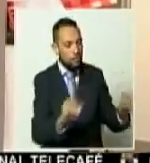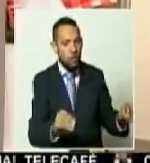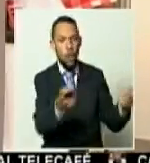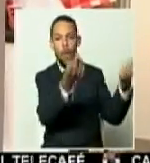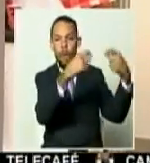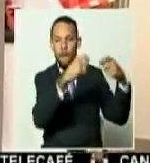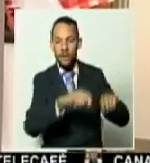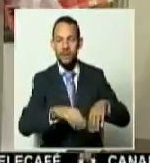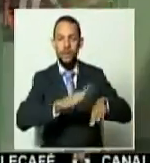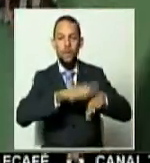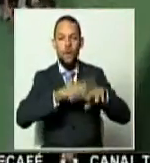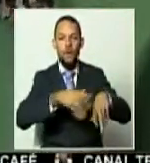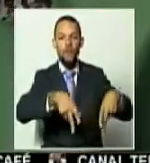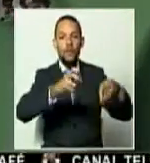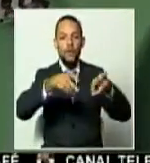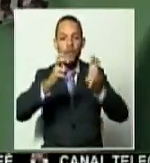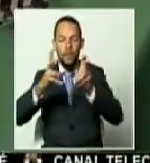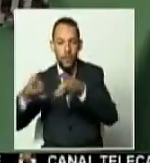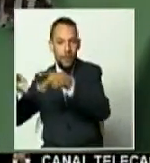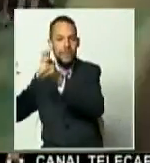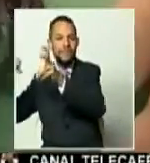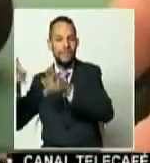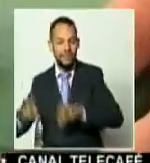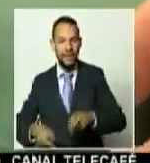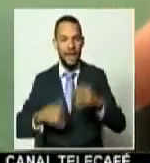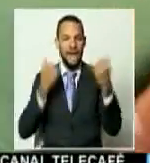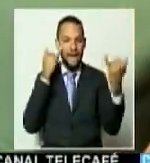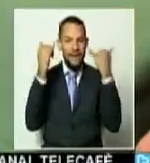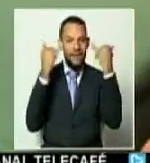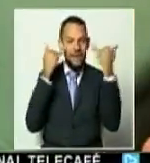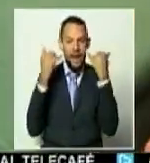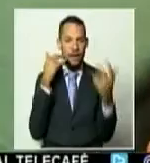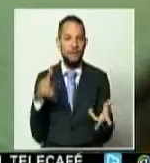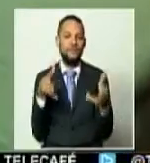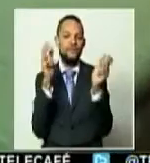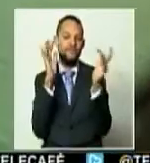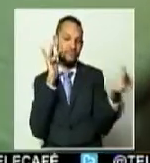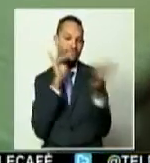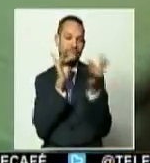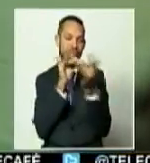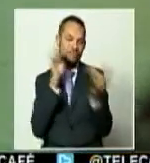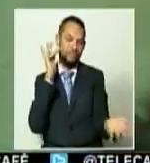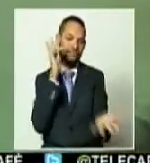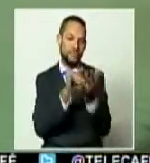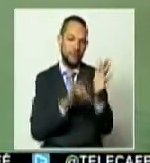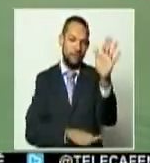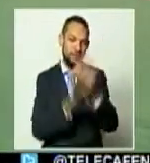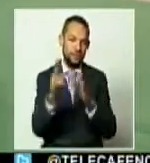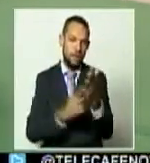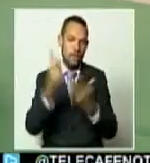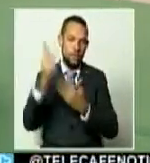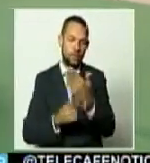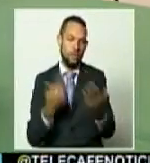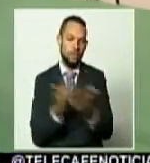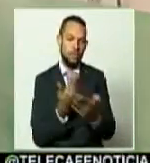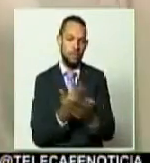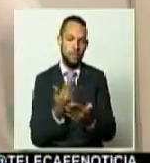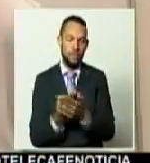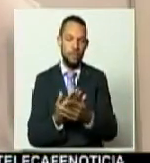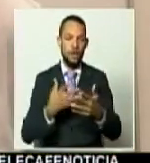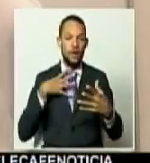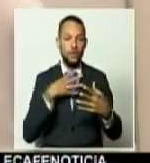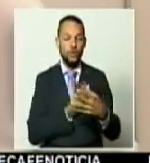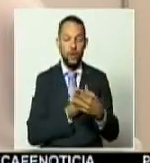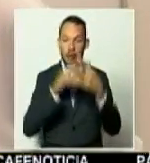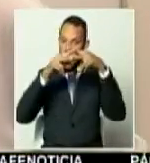comercialicen todas sus creaciones. La innovación es uno de los principales requerimientos para participar de este proyecto. Nuestra idea en el área de robótica de la